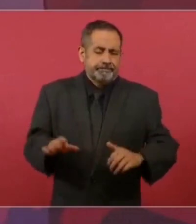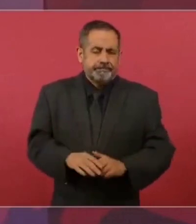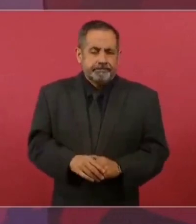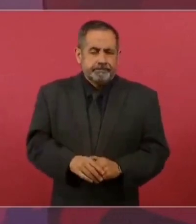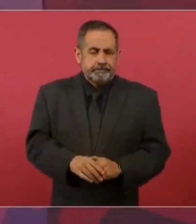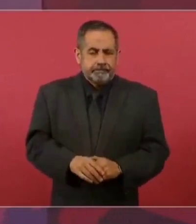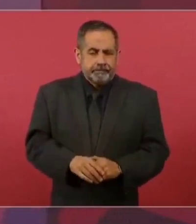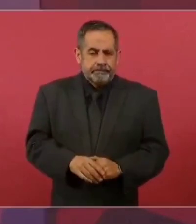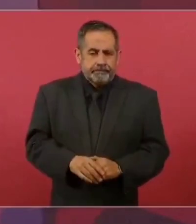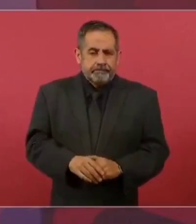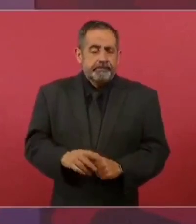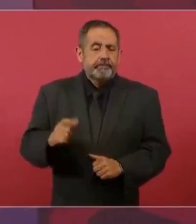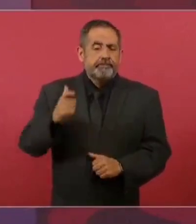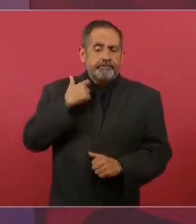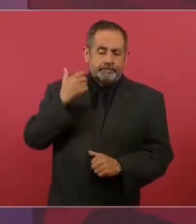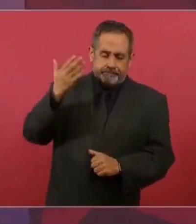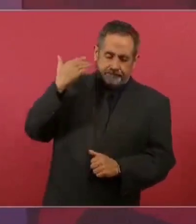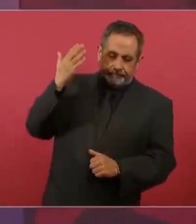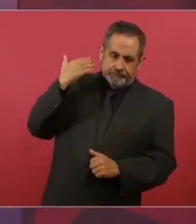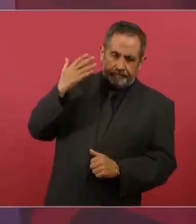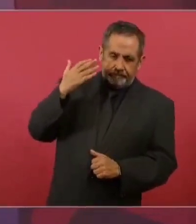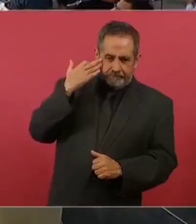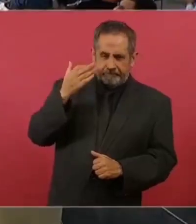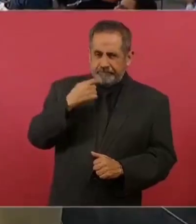como se dijo en un tiempo,